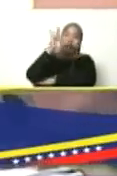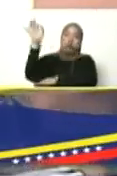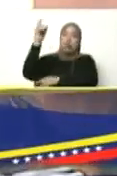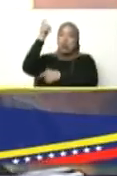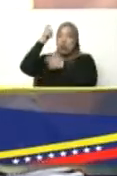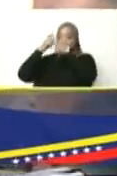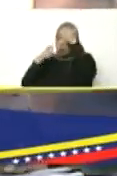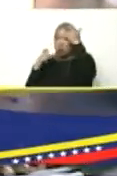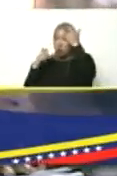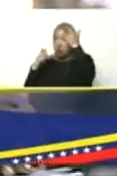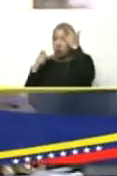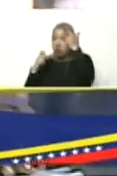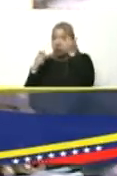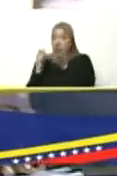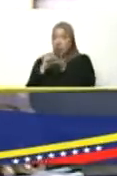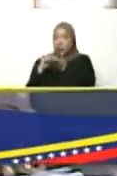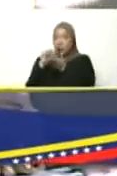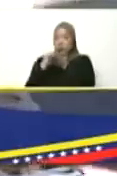Chávez.